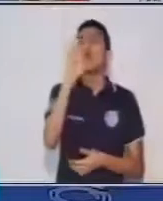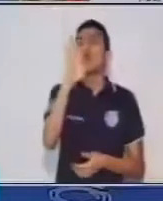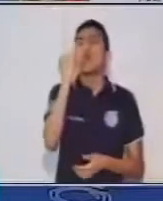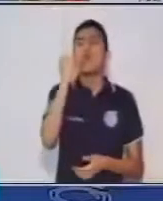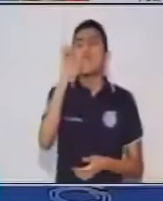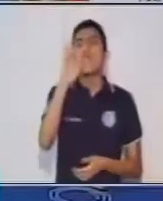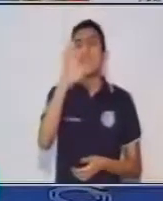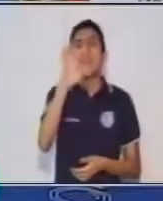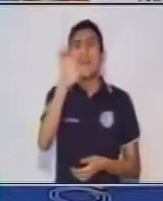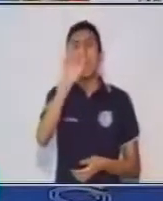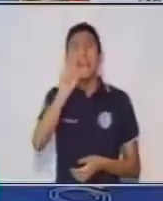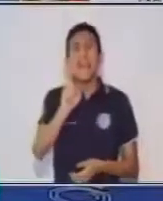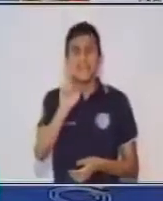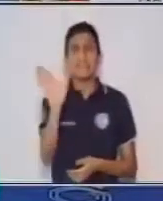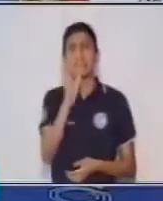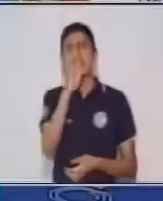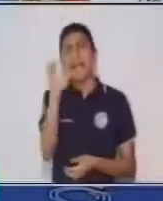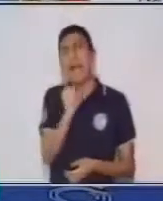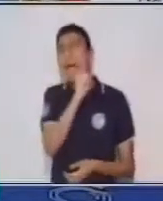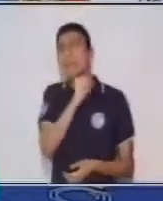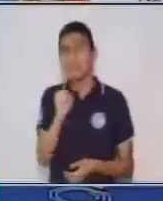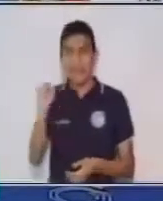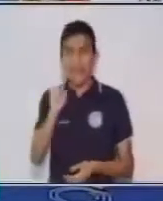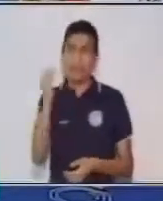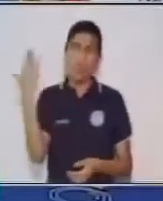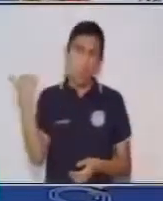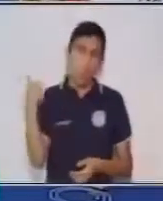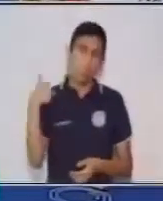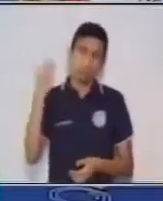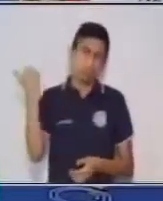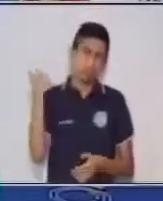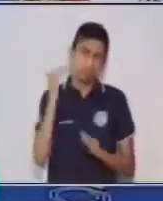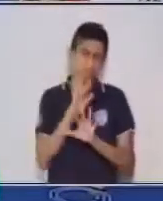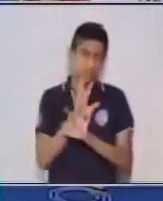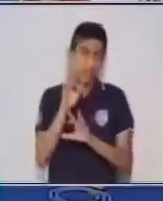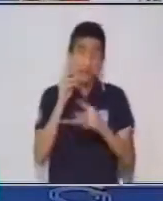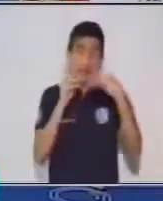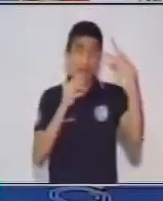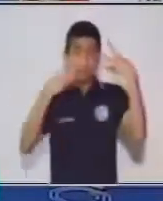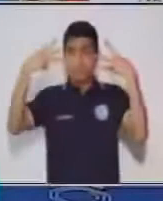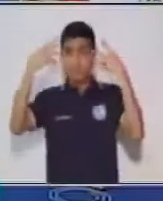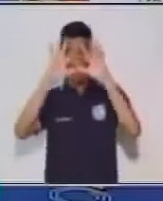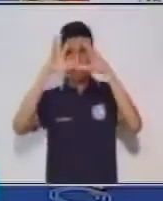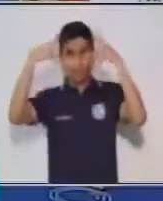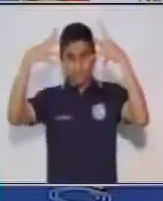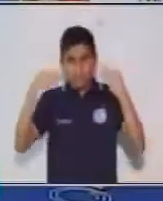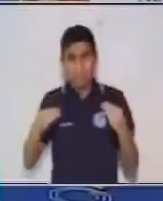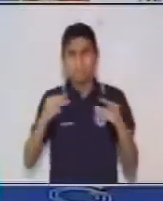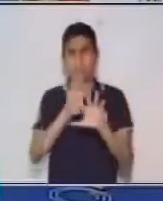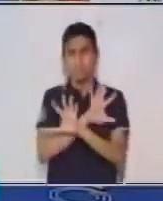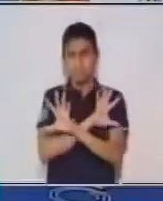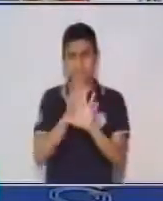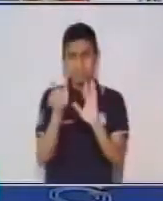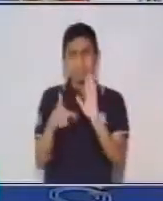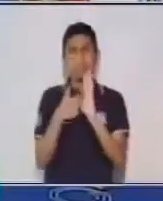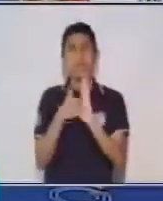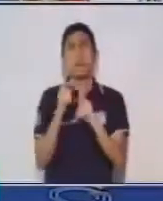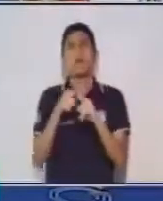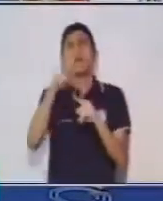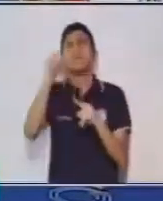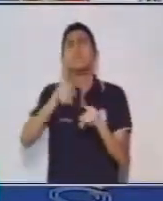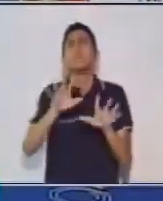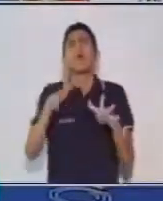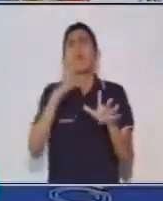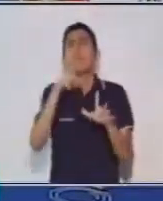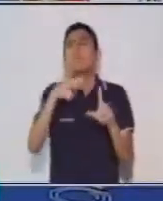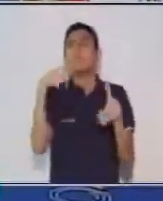Entonces acá tenemos nuestros tiempos de indicativo y nuestros tiempos compuestos de subjuntivo. Ahora, como